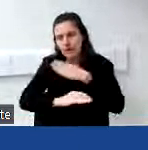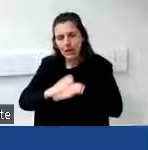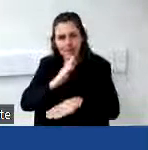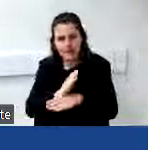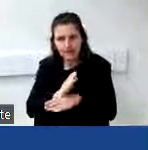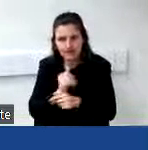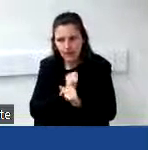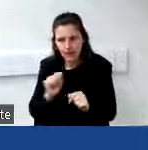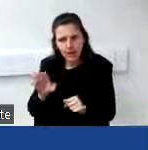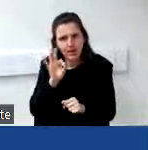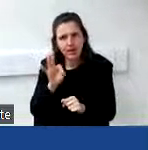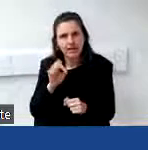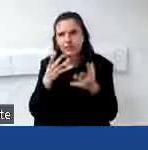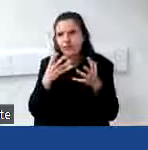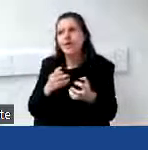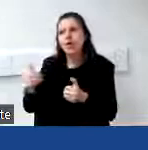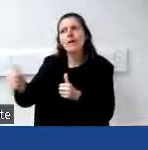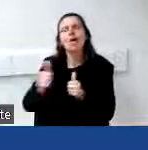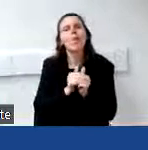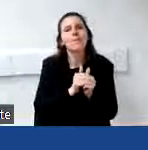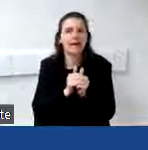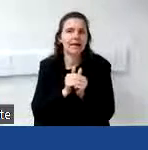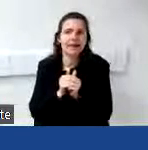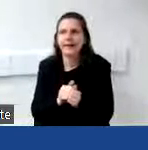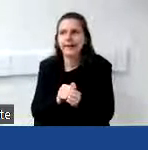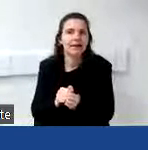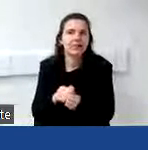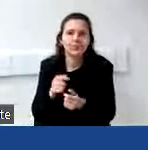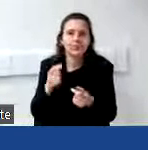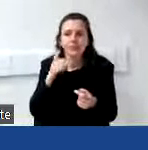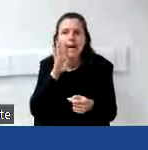bueno, el médico, quizás el personal de salud o quien sea,